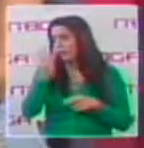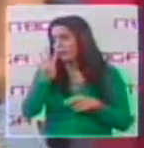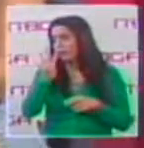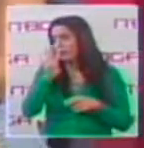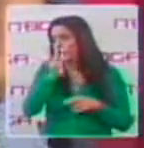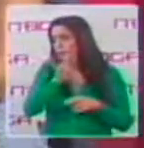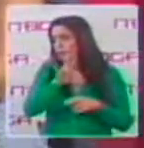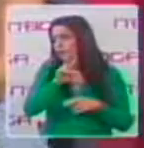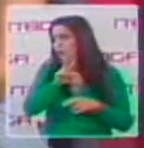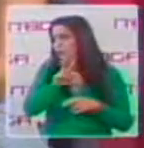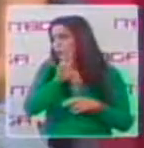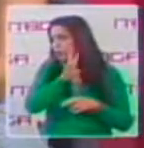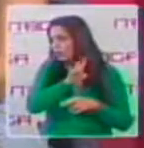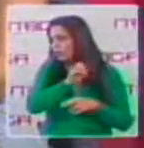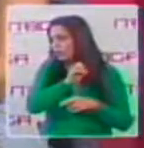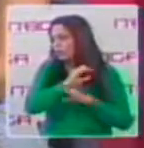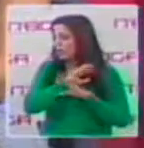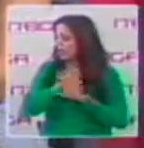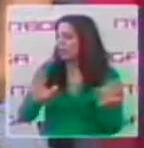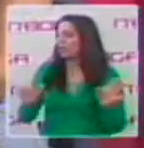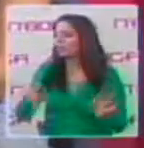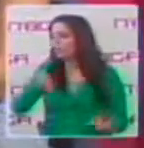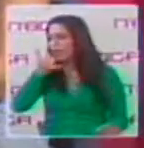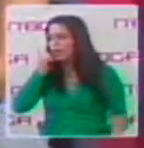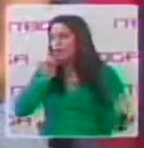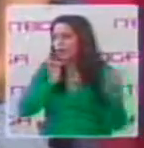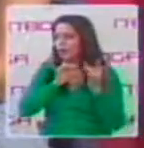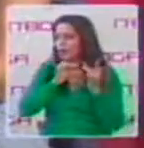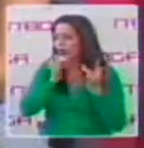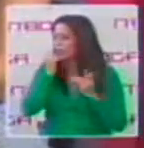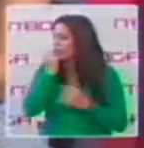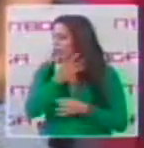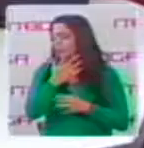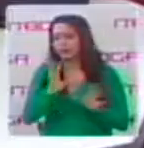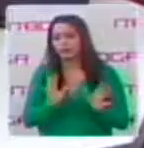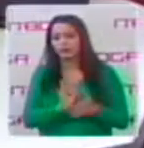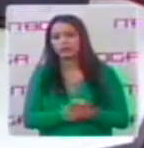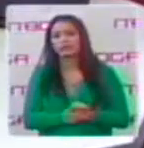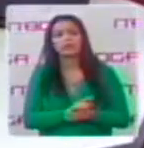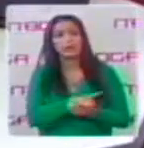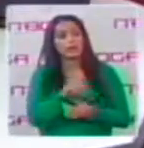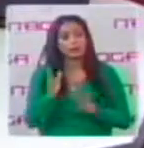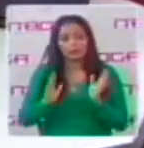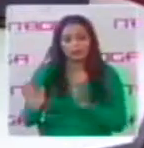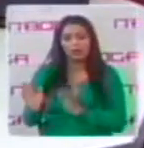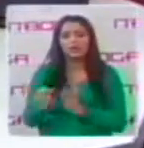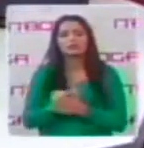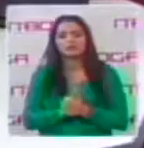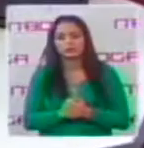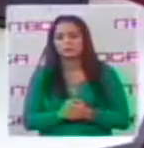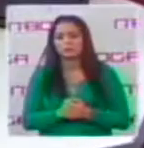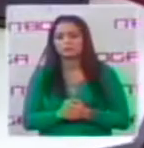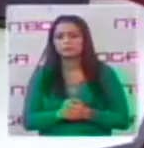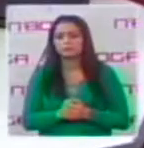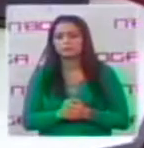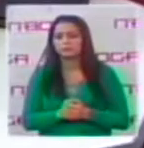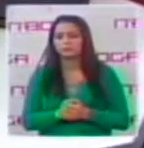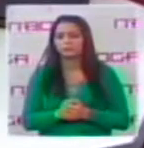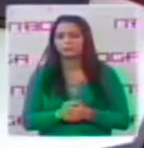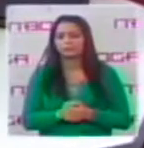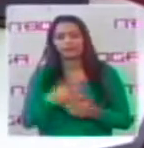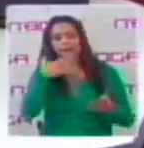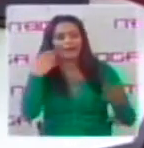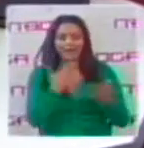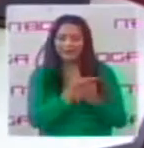2047-270 y ya, listo. Consorcio Puerto Limpio, con las unidades encargadas. Ya se encarga de toda la coordinación. Logística. Perfecto. Exactamente. Muchísimas gracias, Carla,